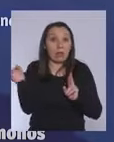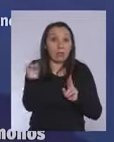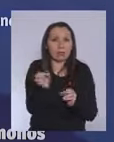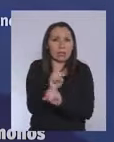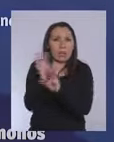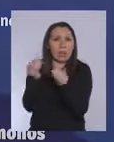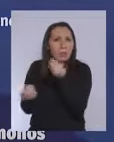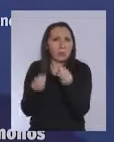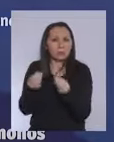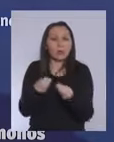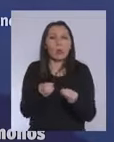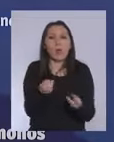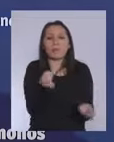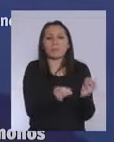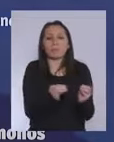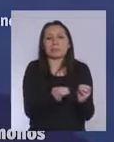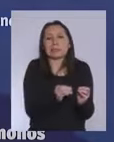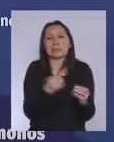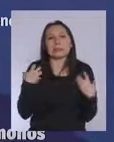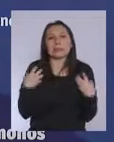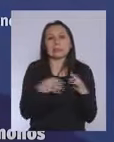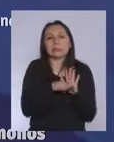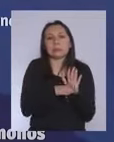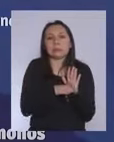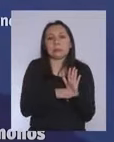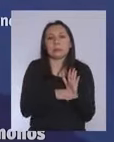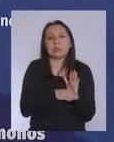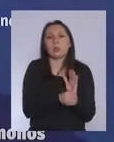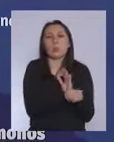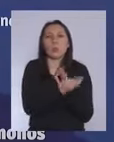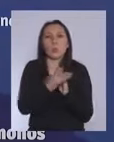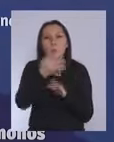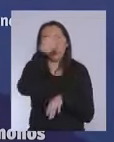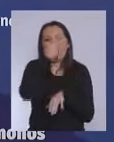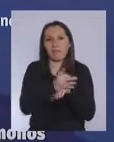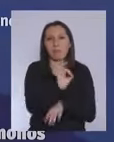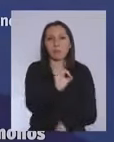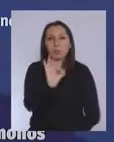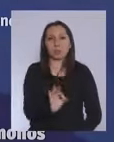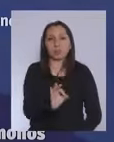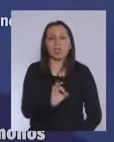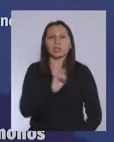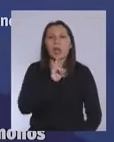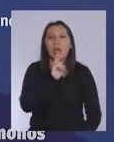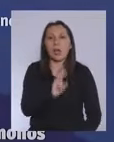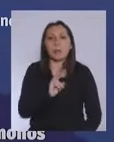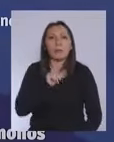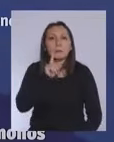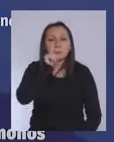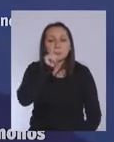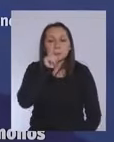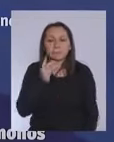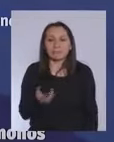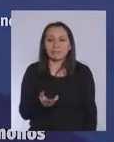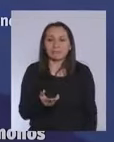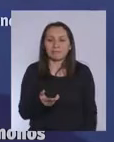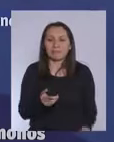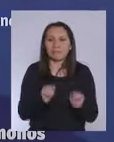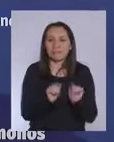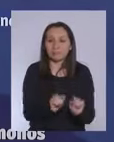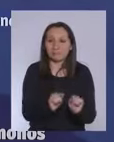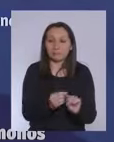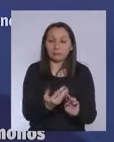estímulos que permitan bajar artificialmente el porcentaje del resultado de la bcr de hecho